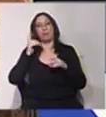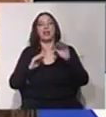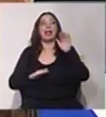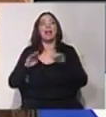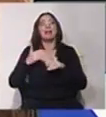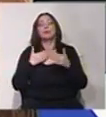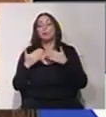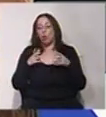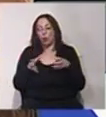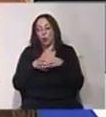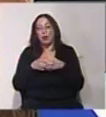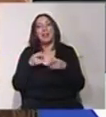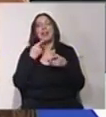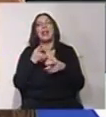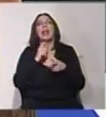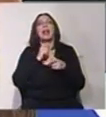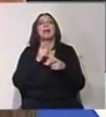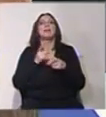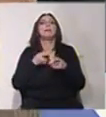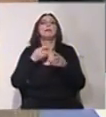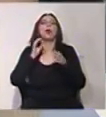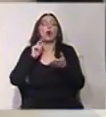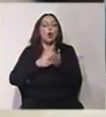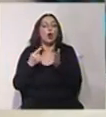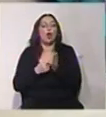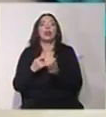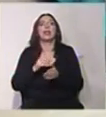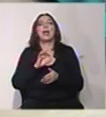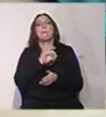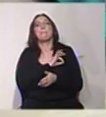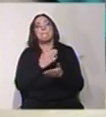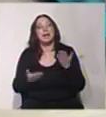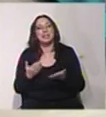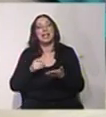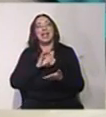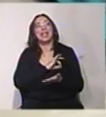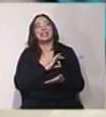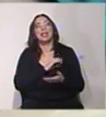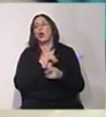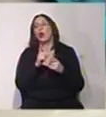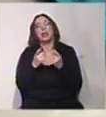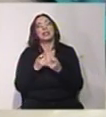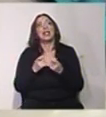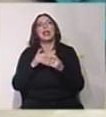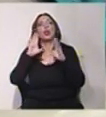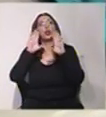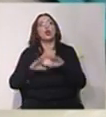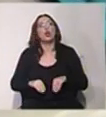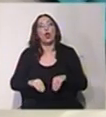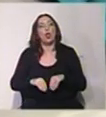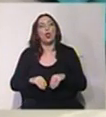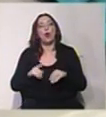charlamos en el grupo, uno cuando da las notas en la facultad, de los parciales, de los exámenes, también tiene que sobrellevar, porque no necesariamente todos los alumnos toman un